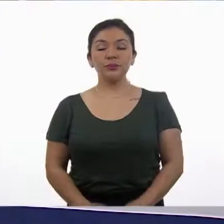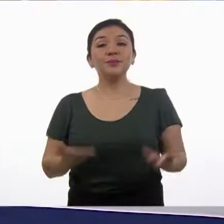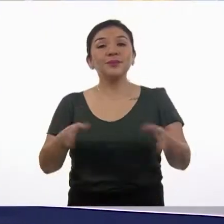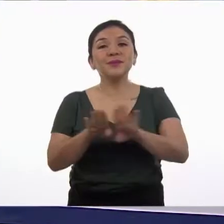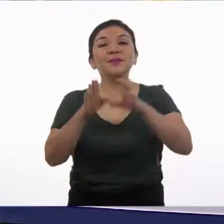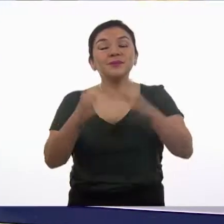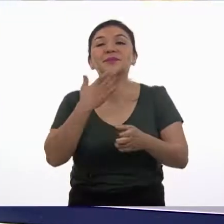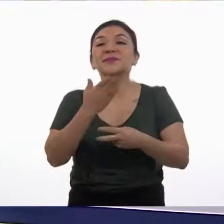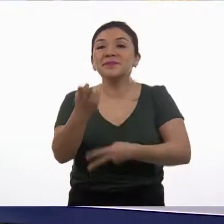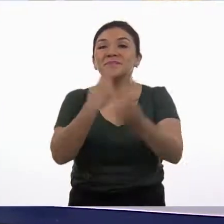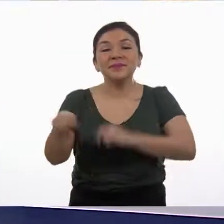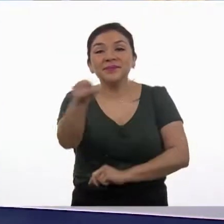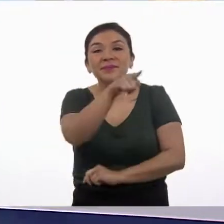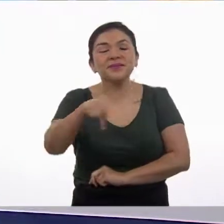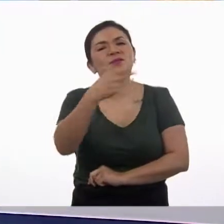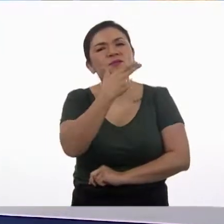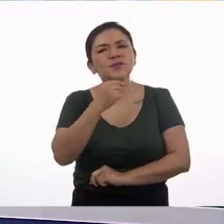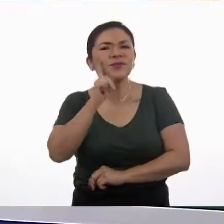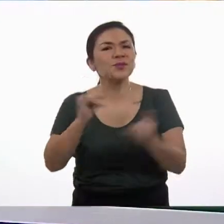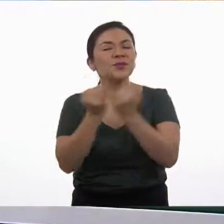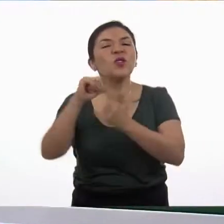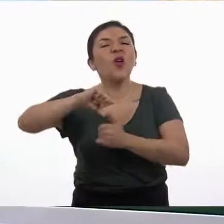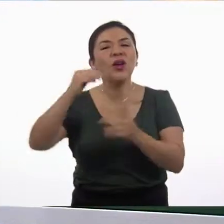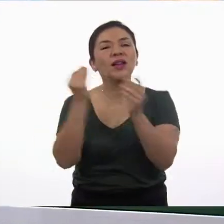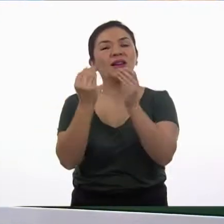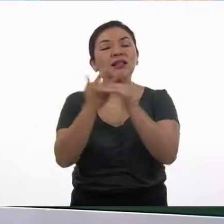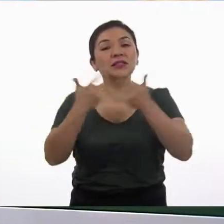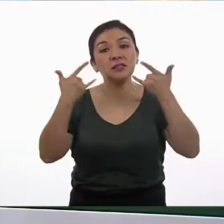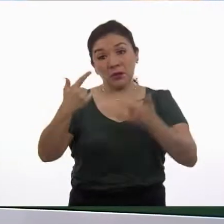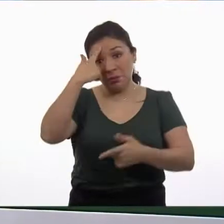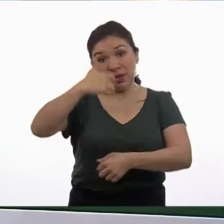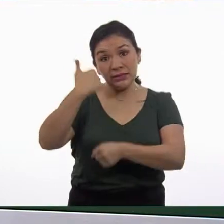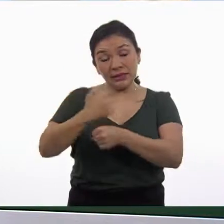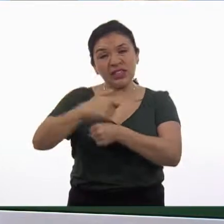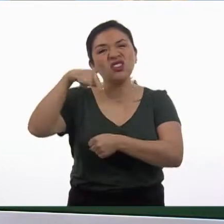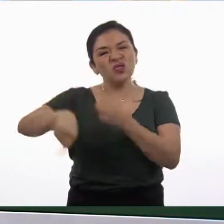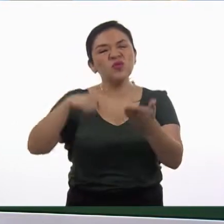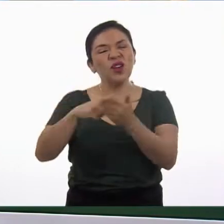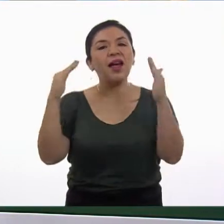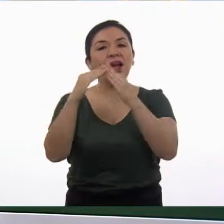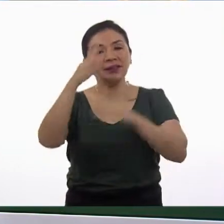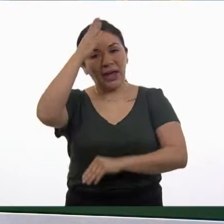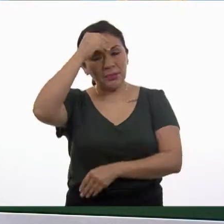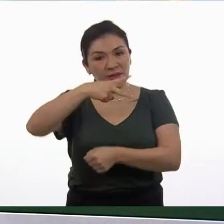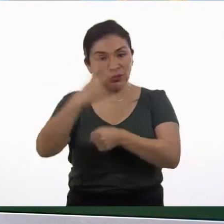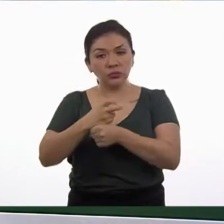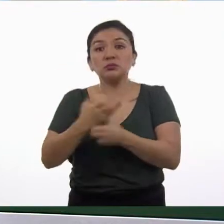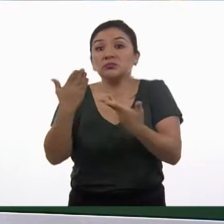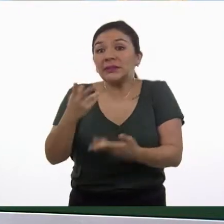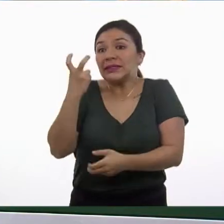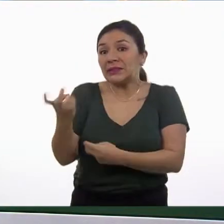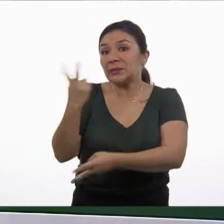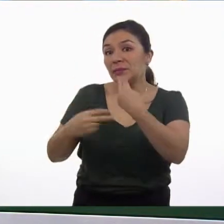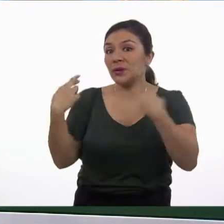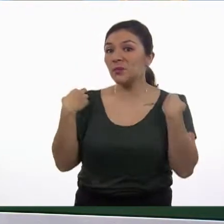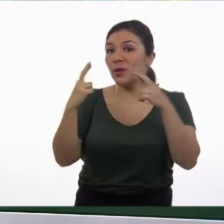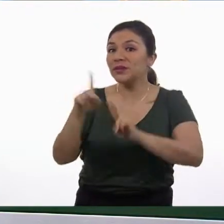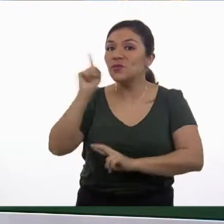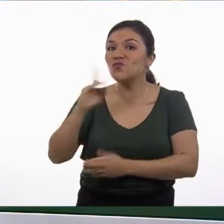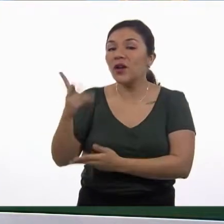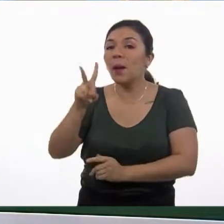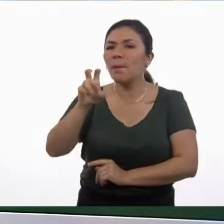¿cómo están? Bienvenidas y bienvenidos a su sesión de Historia para sexto grado en Aprende en Casa 2. Y para eso ya nos acompaña la